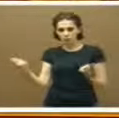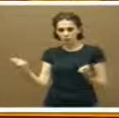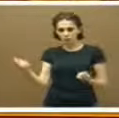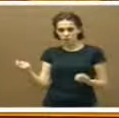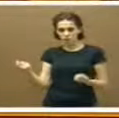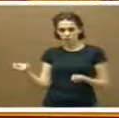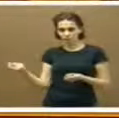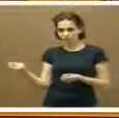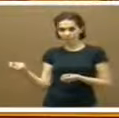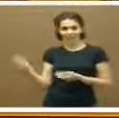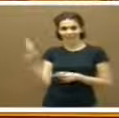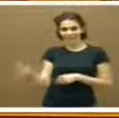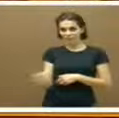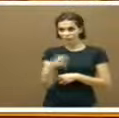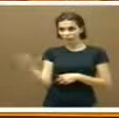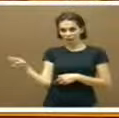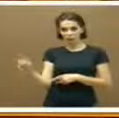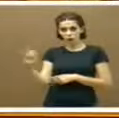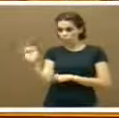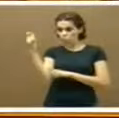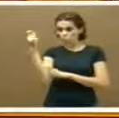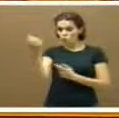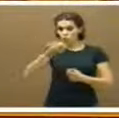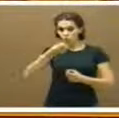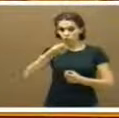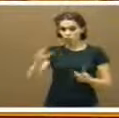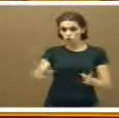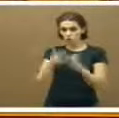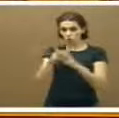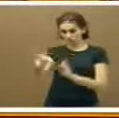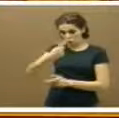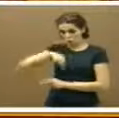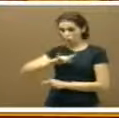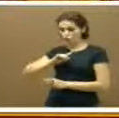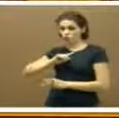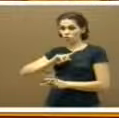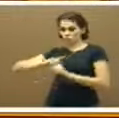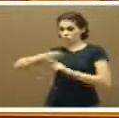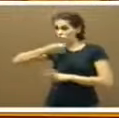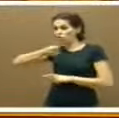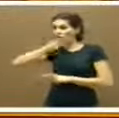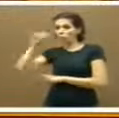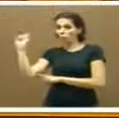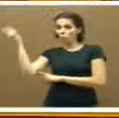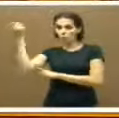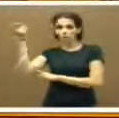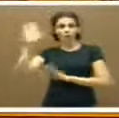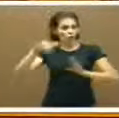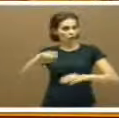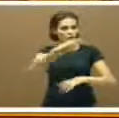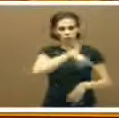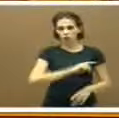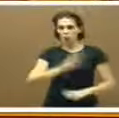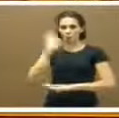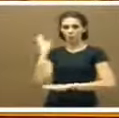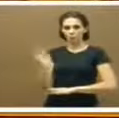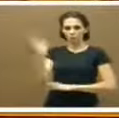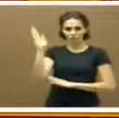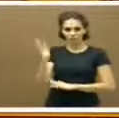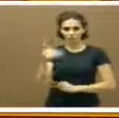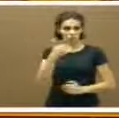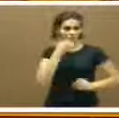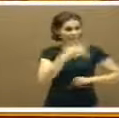que dejamos los socialistas la están borrando del mapa, señor consejero. Toda. Porque gracias a este austericidio han conseguido ustedes